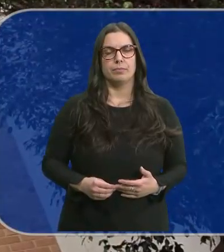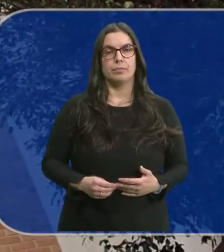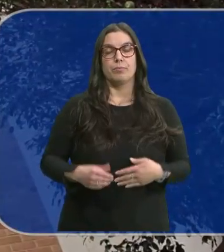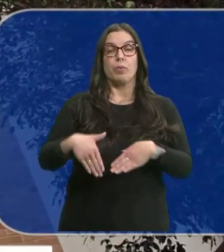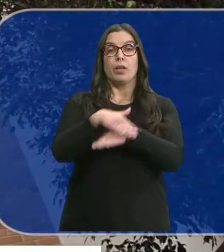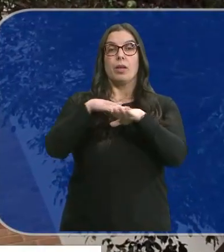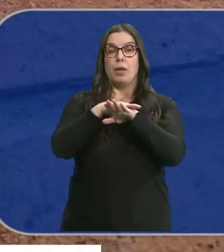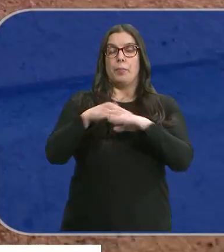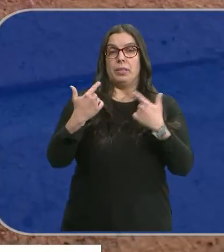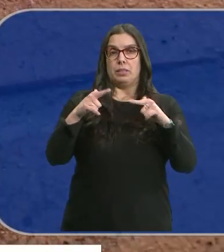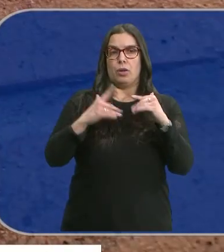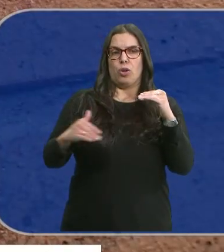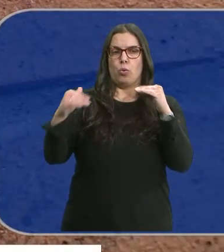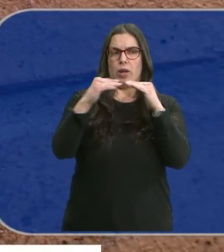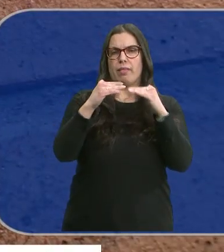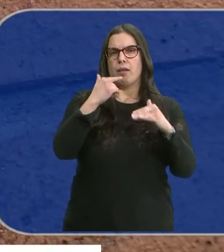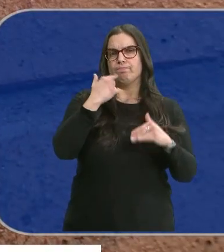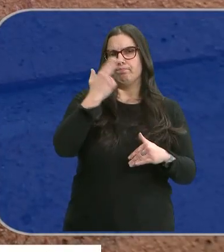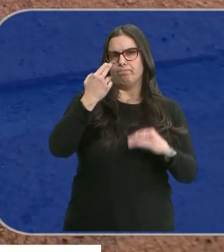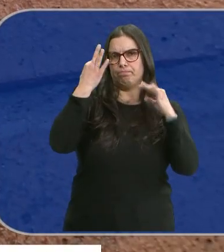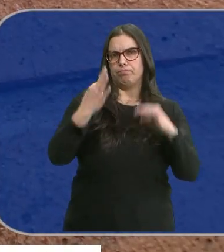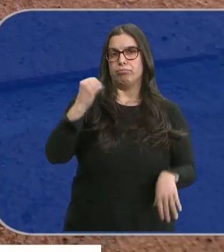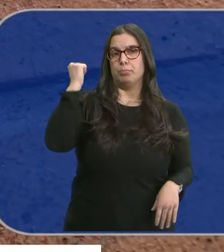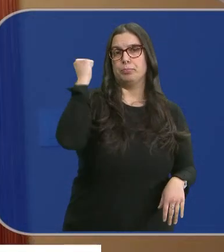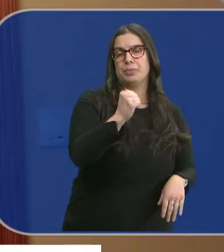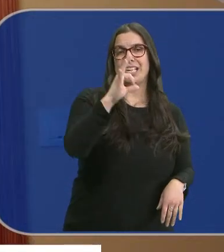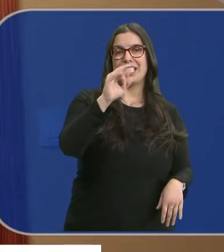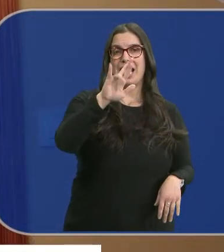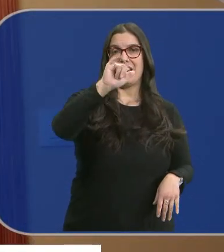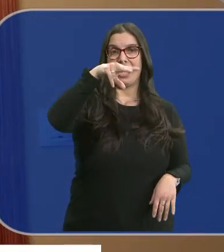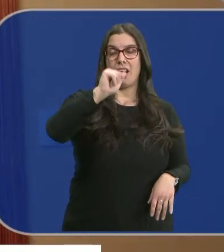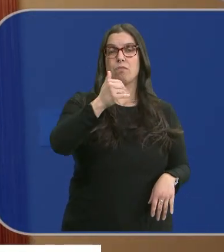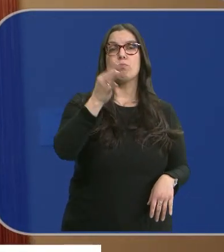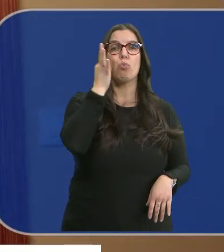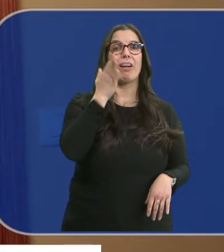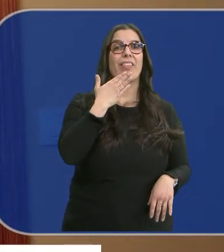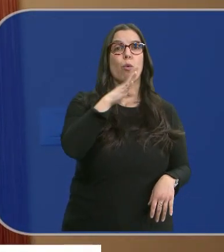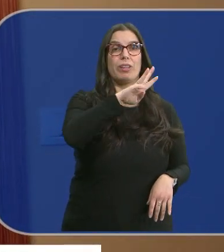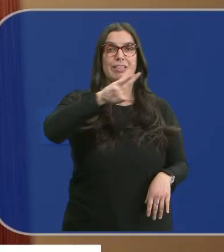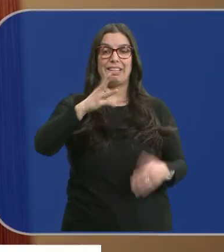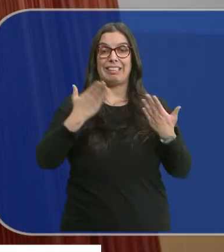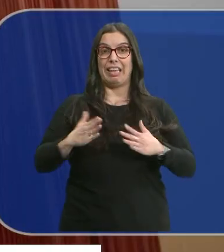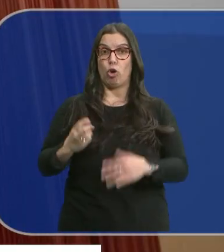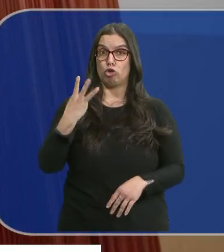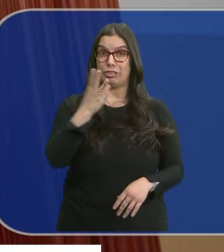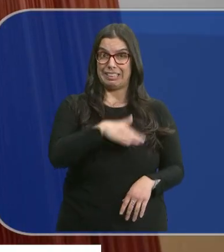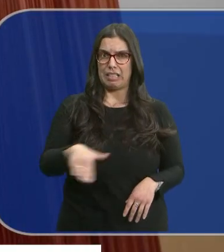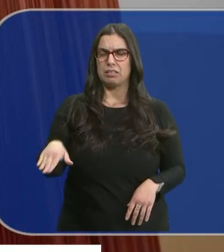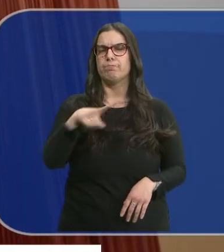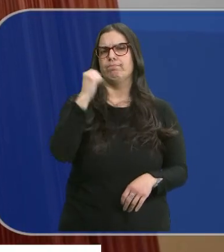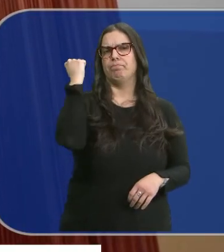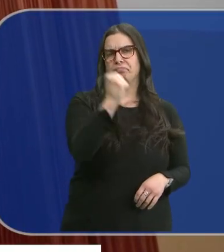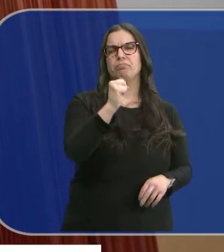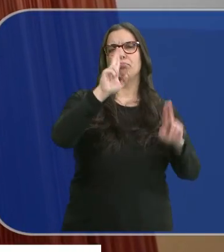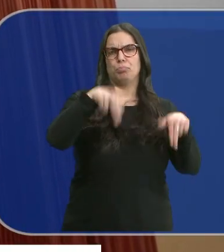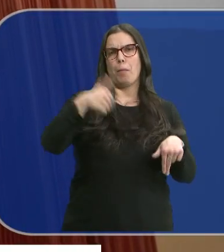El Ministerio de Igualdad ha confirmado como crimen machista el asesinato de Sarina, una mujer de 43 años y madre de 3 hijos menores. La